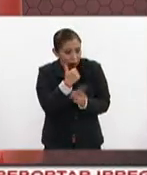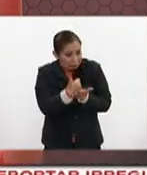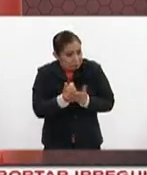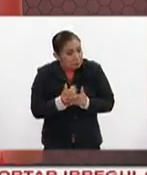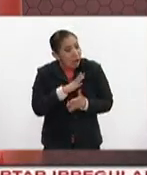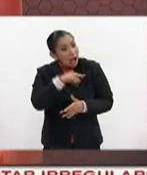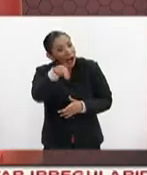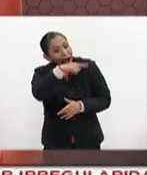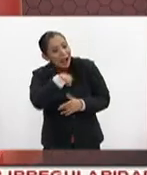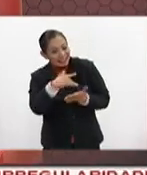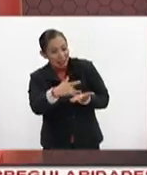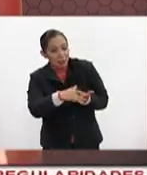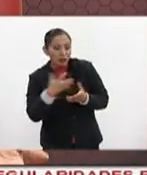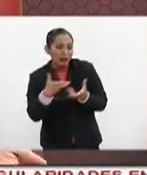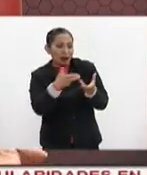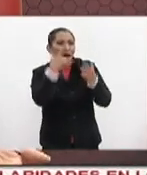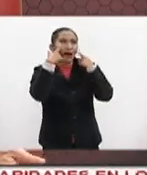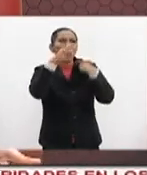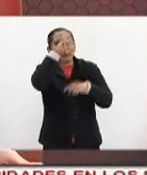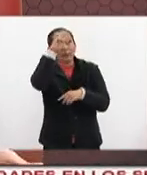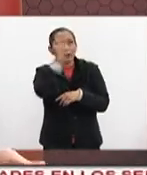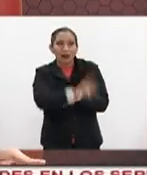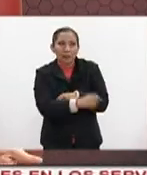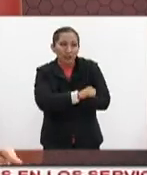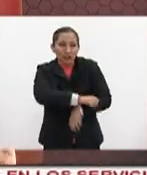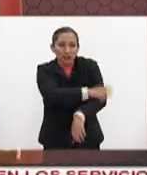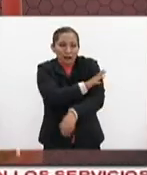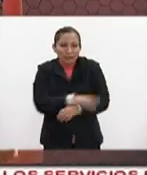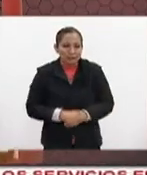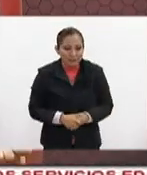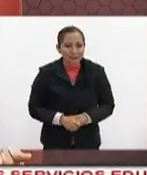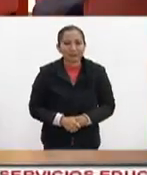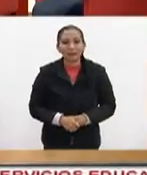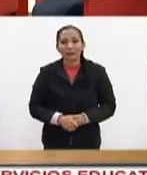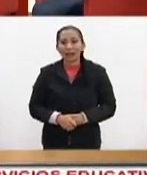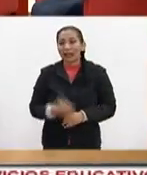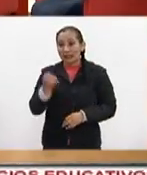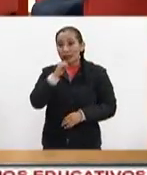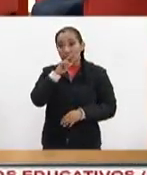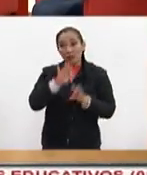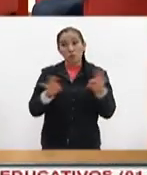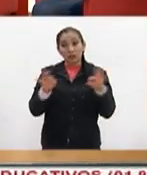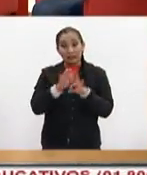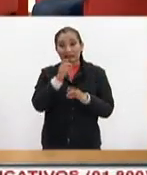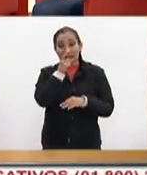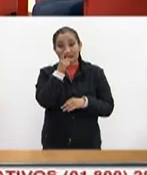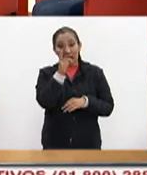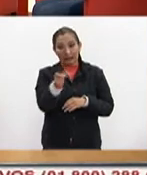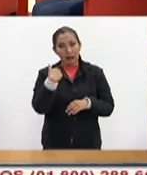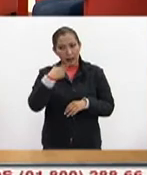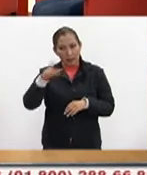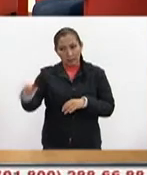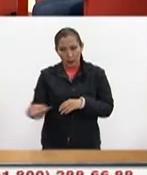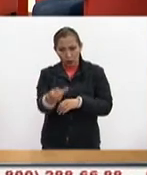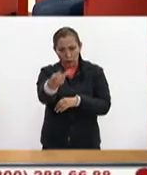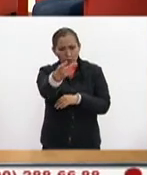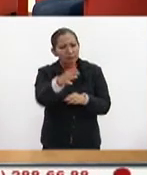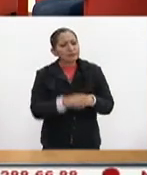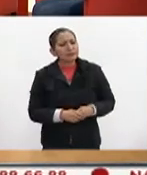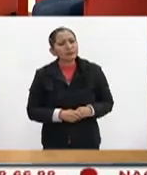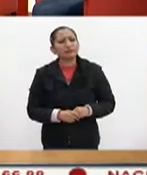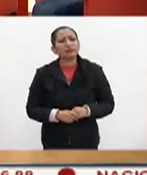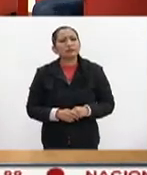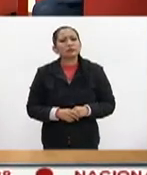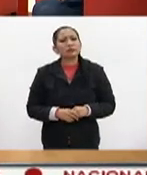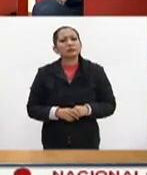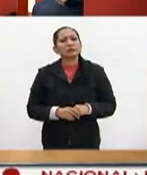ya después que les entregas el apoyo, bueno, lloran más de emoción. Claro, y además también es importante decir, y se lo voy a preguntar a ustedes, porque